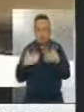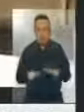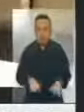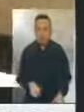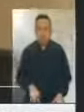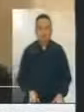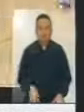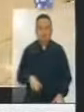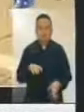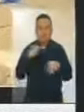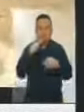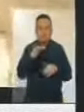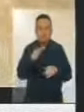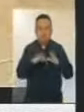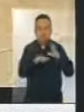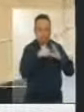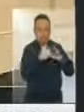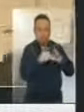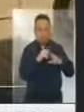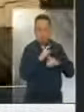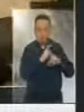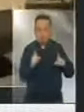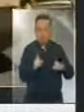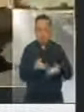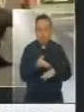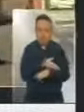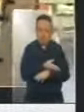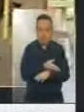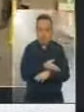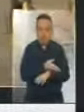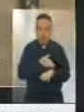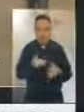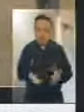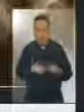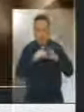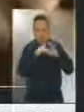ningún pago, ni vía transferencia electrónica en los días previos, ni en el momento, ni después.